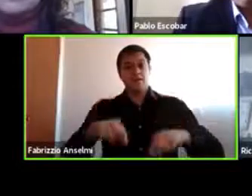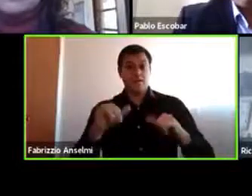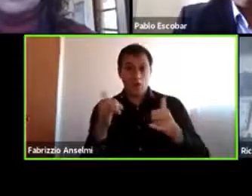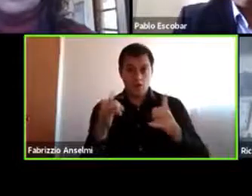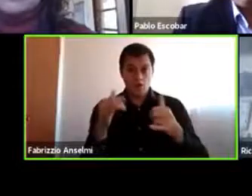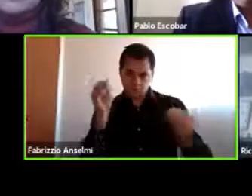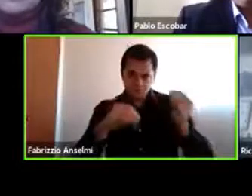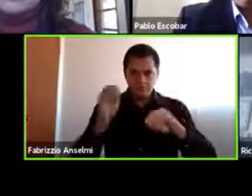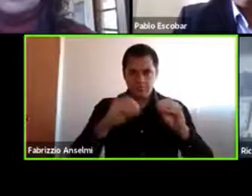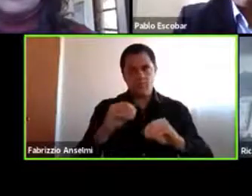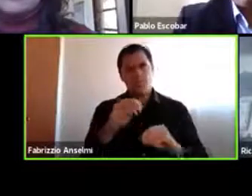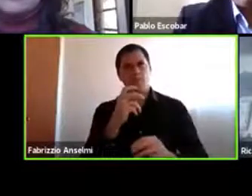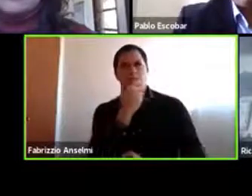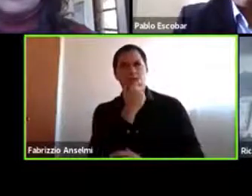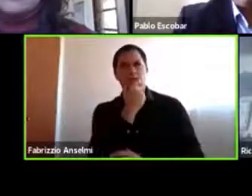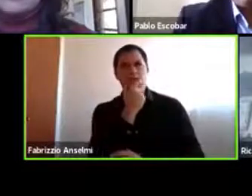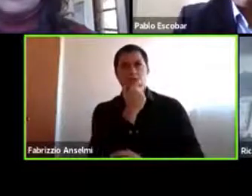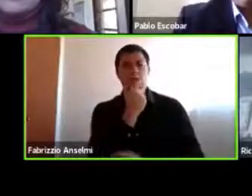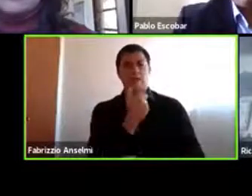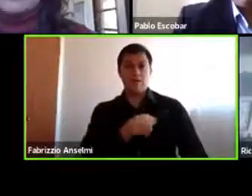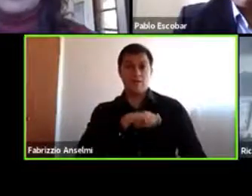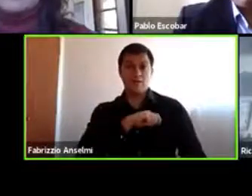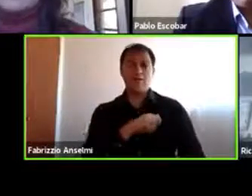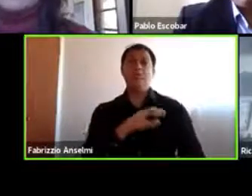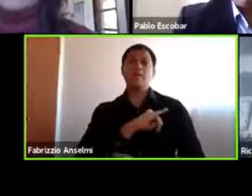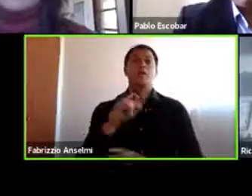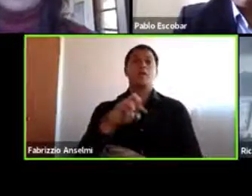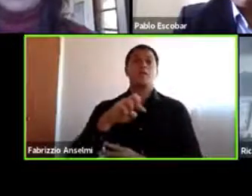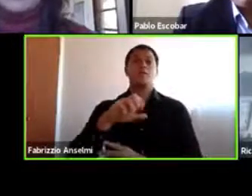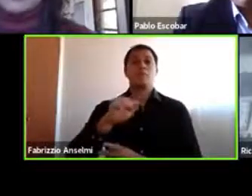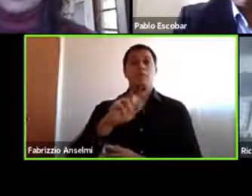que va a hablar ahora un ratito a continuación de esto también.